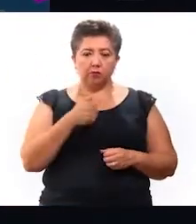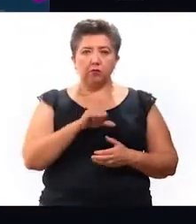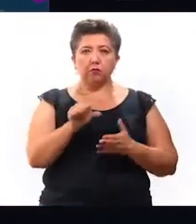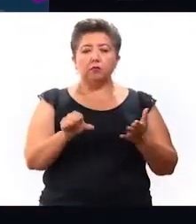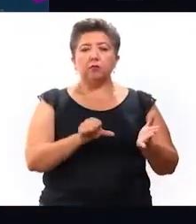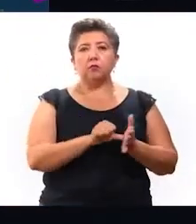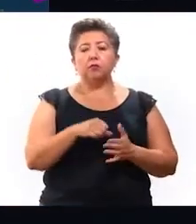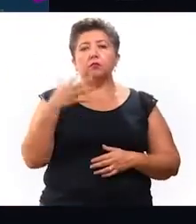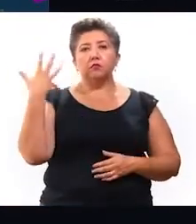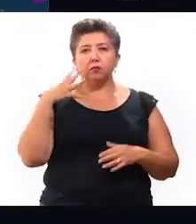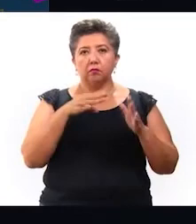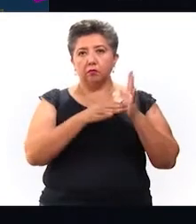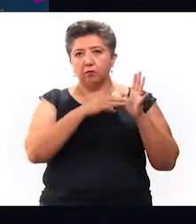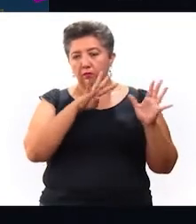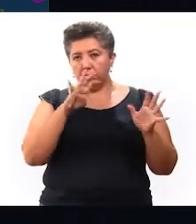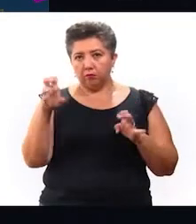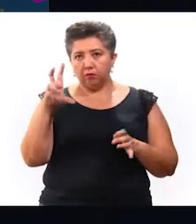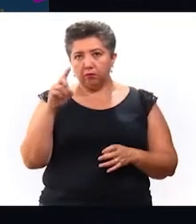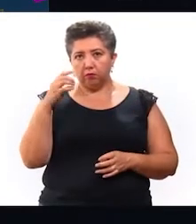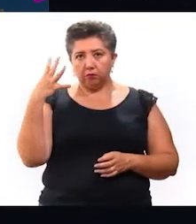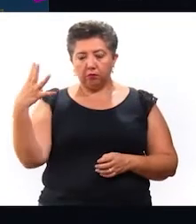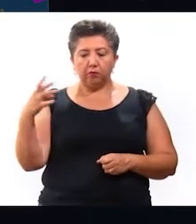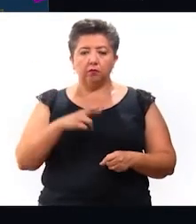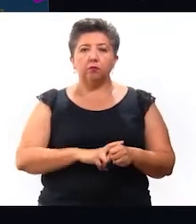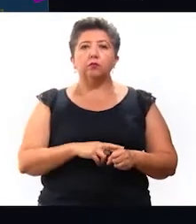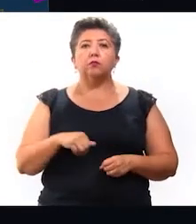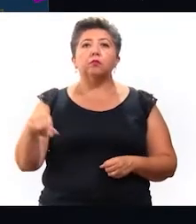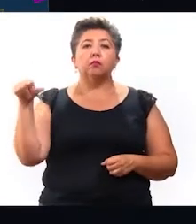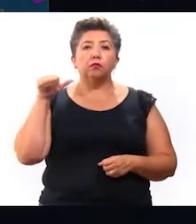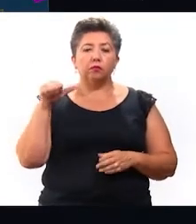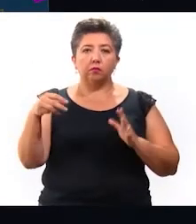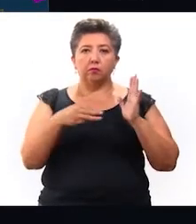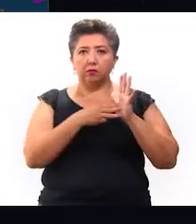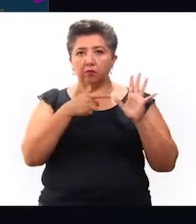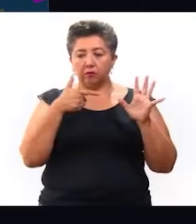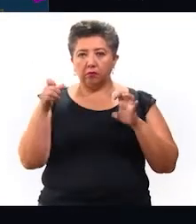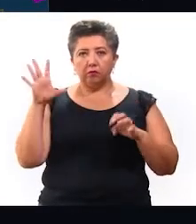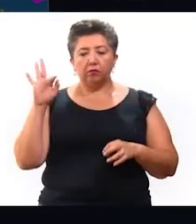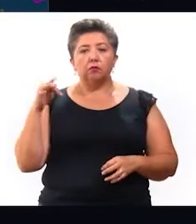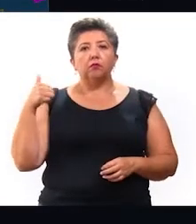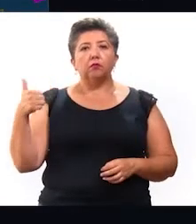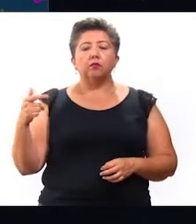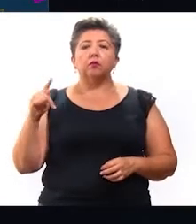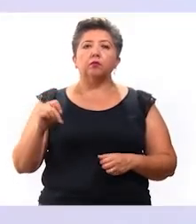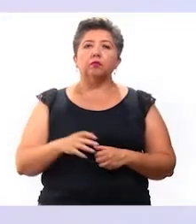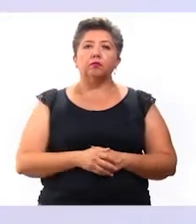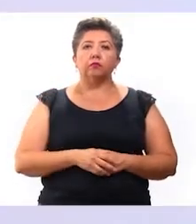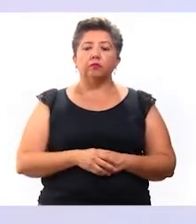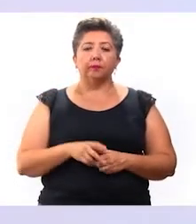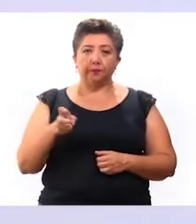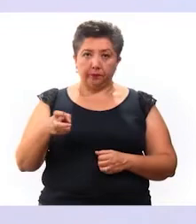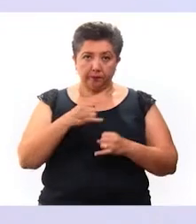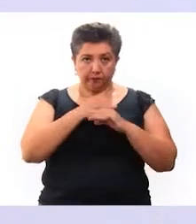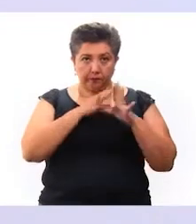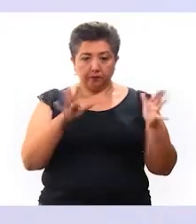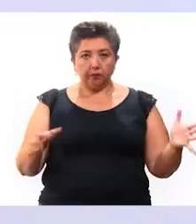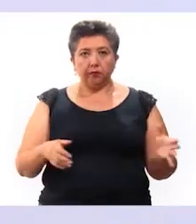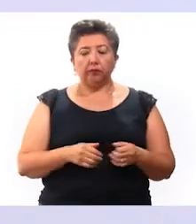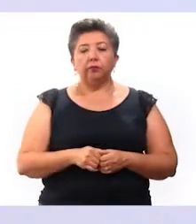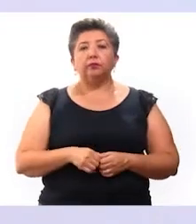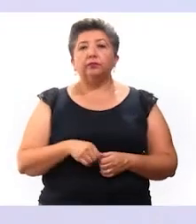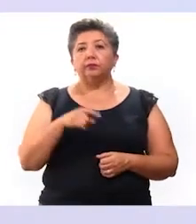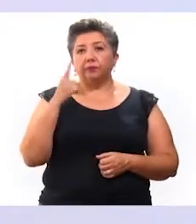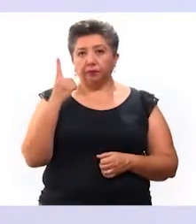zona centro, 10.934 en la zona sur, 16.746 en la zona poniente. En este parte médico